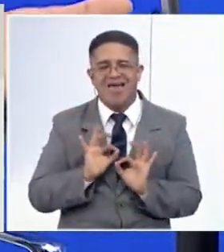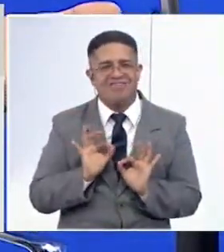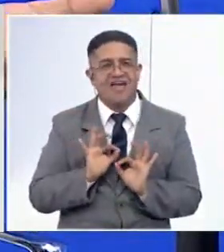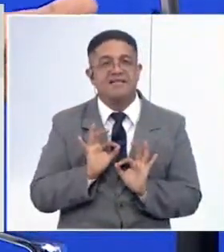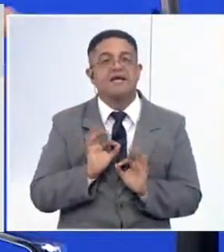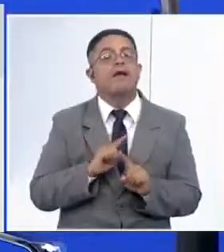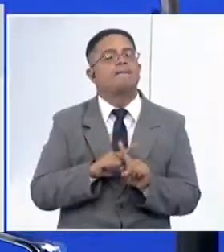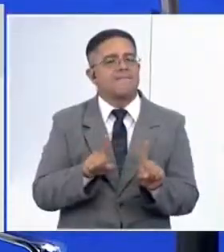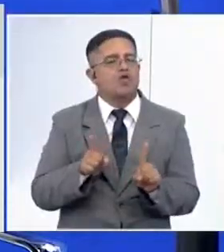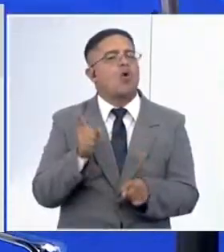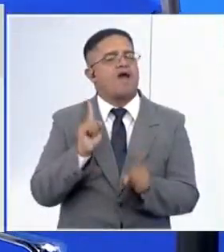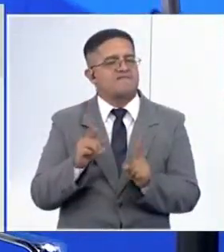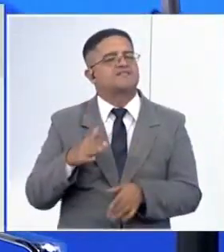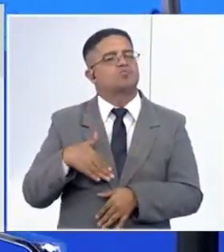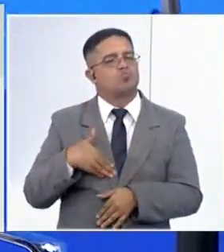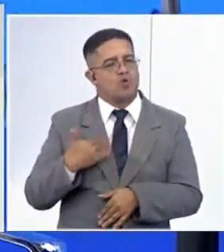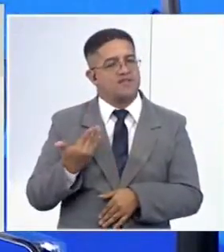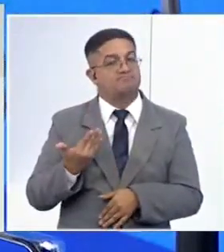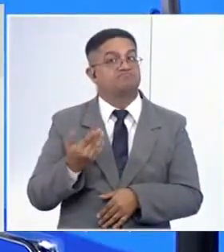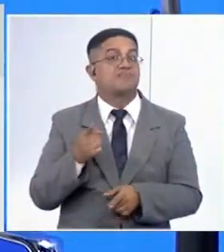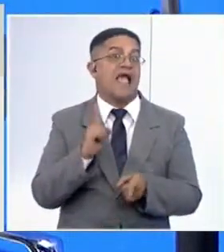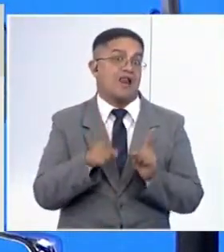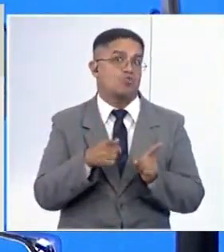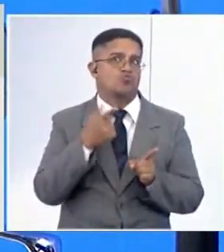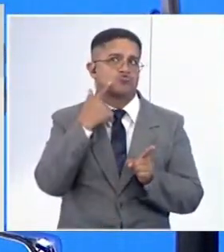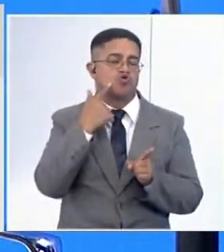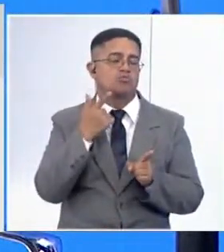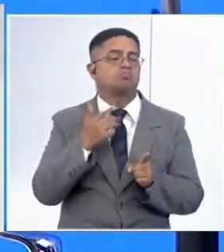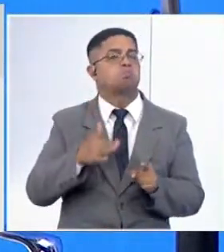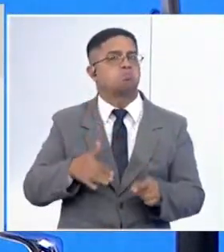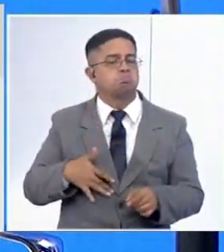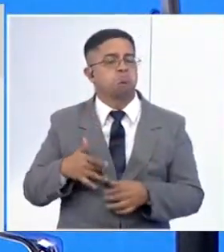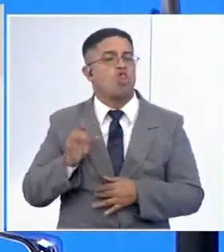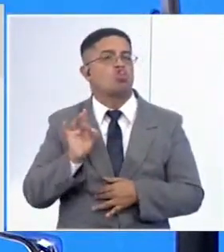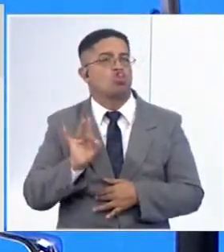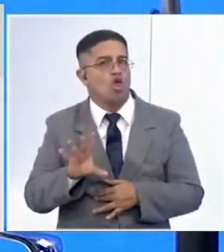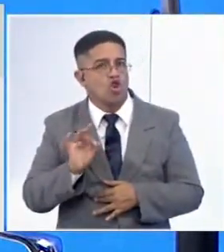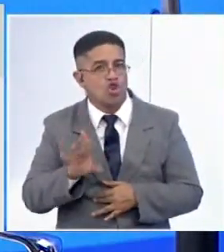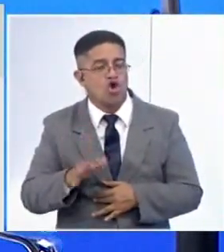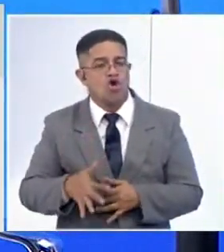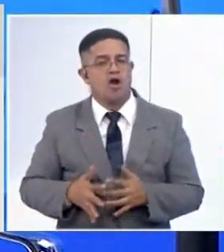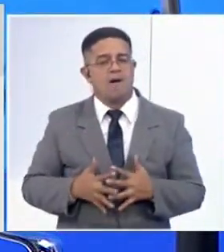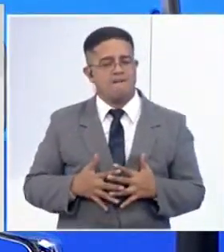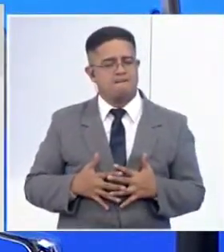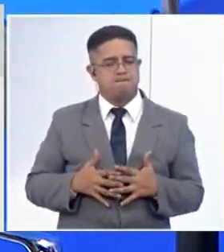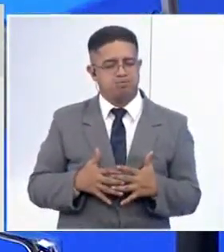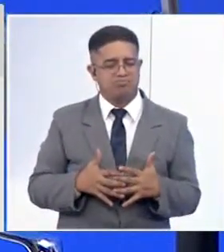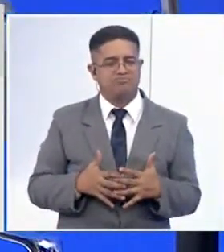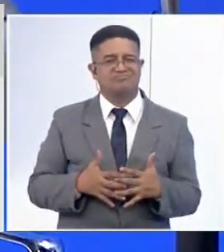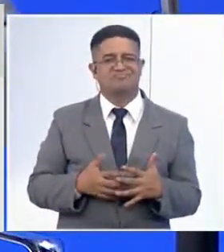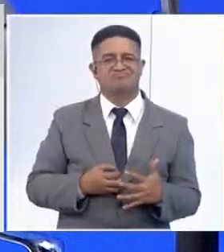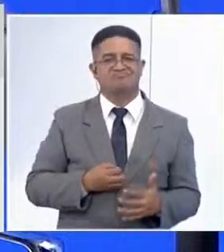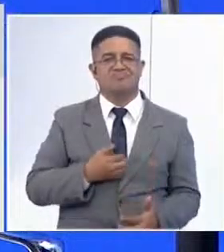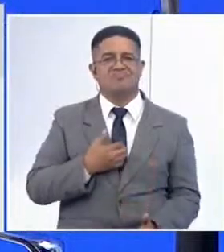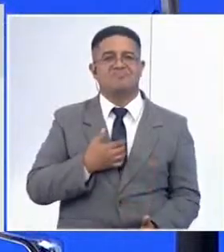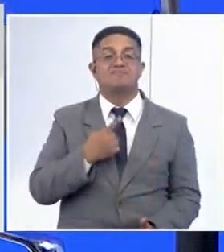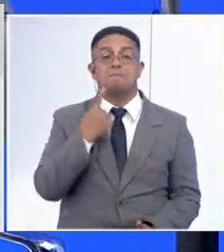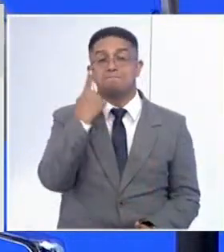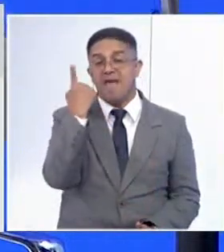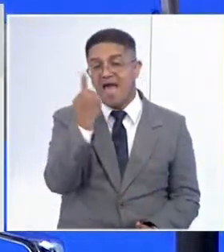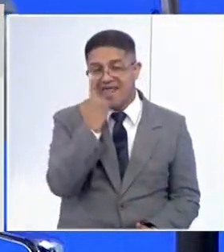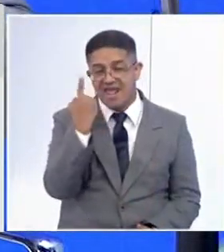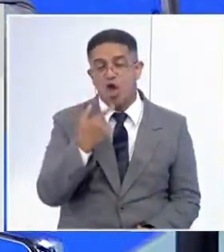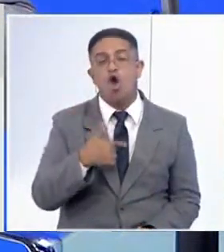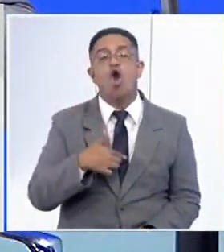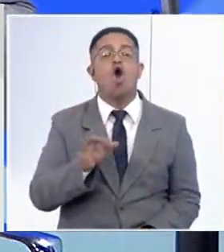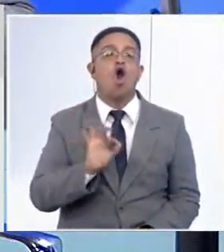pase, pero puede ocurrir. Entonces hay pacientes que quizás tengan un leve dolor abdominal, síntomas dispépticos como acidez, reflujo, náusea o dolor,